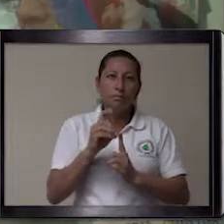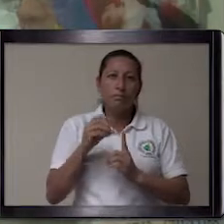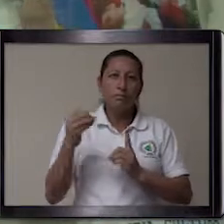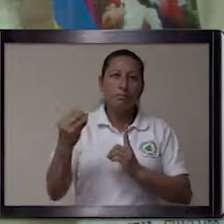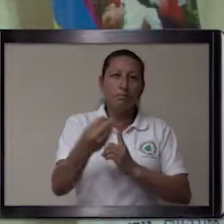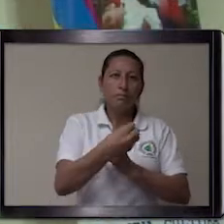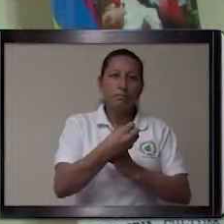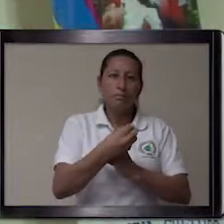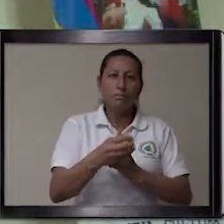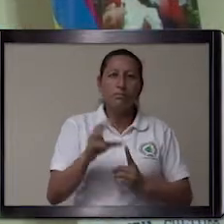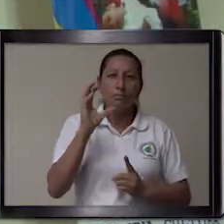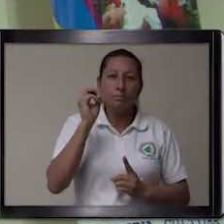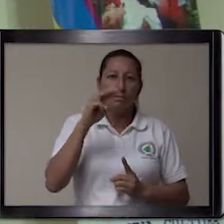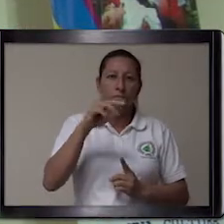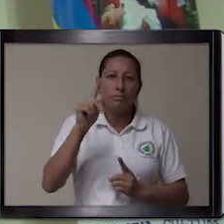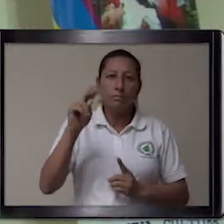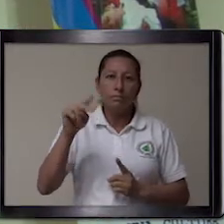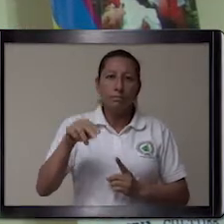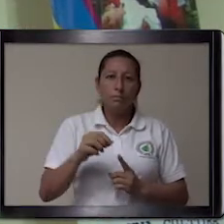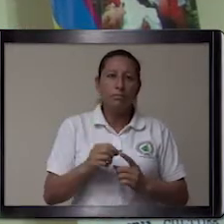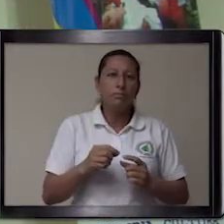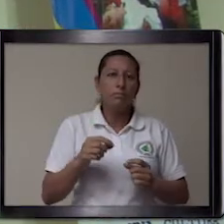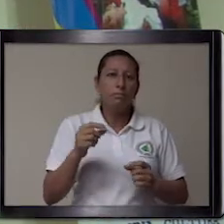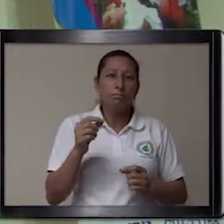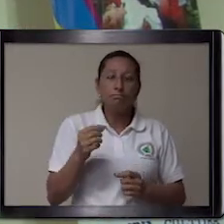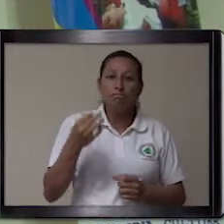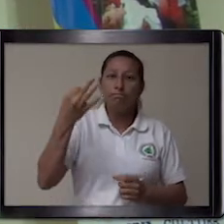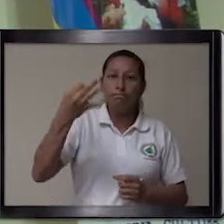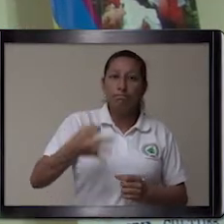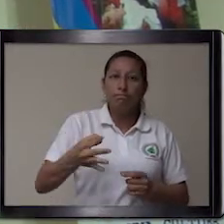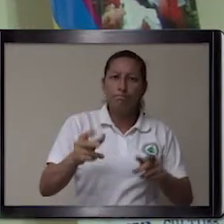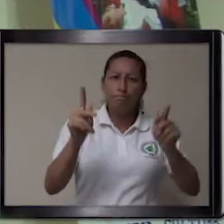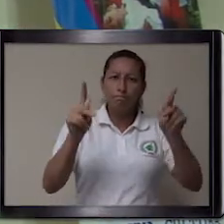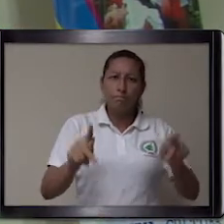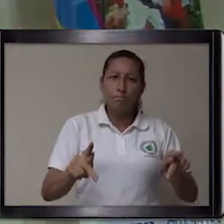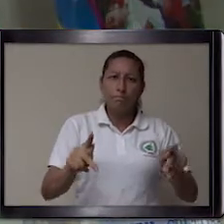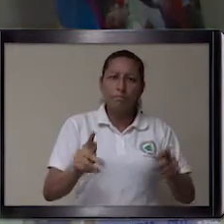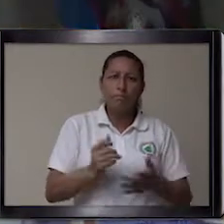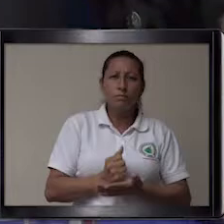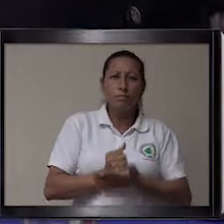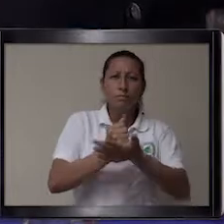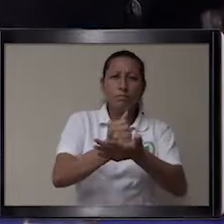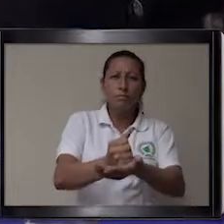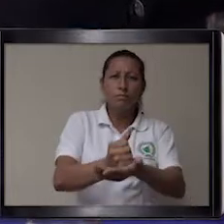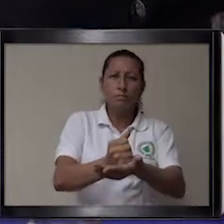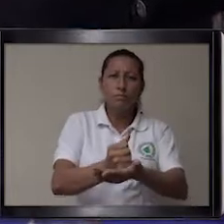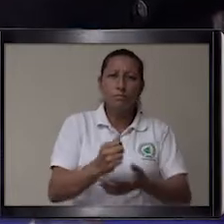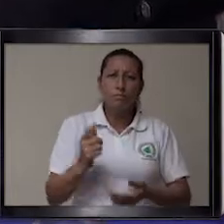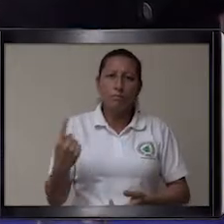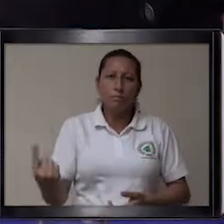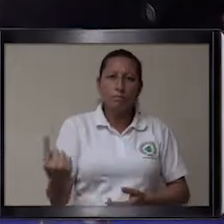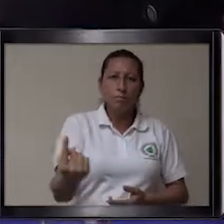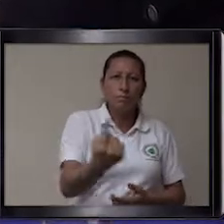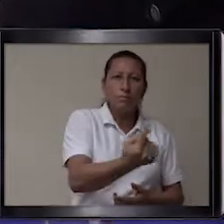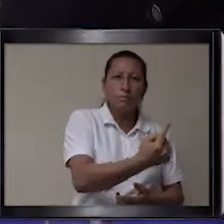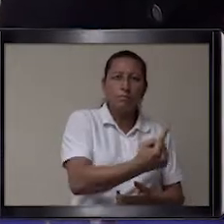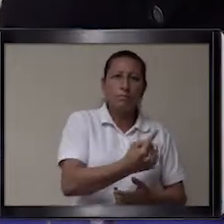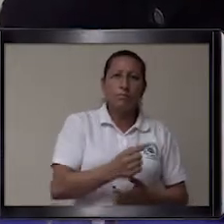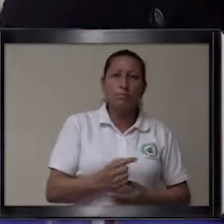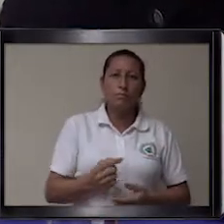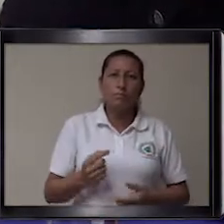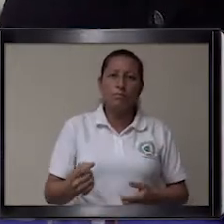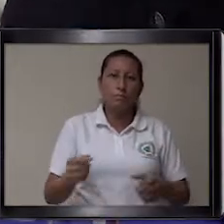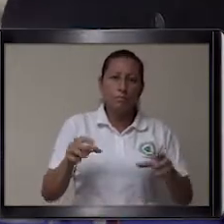las distintas comisiones que conforman el CORPRED, de modo que se pueda verificar el funcionamiento oportuno de los planes ante una situación